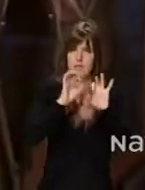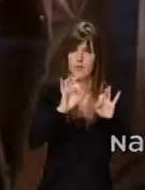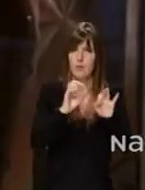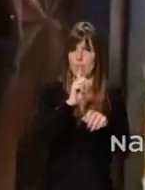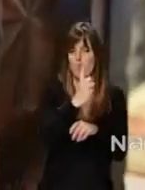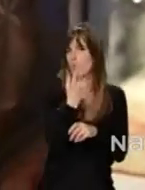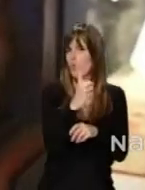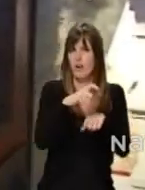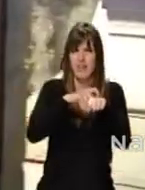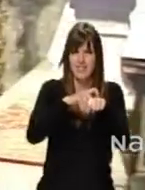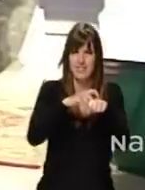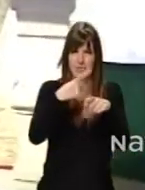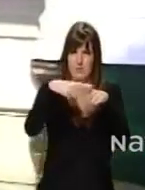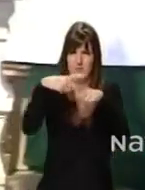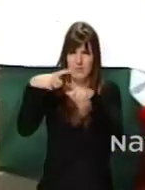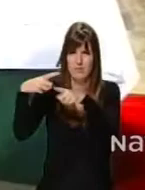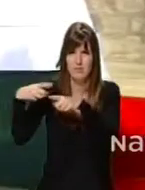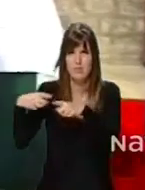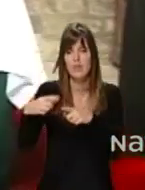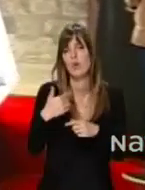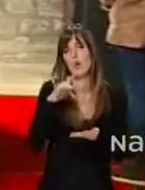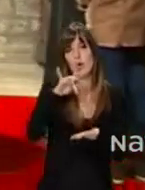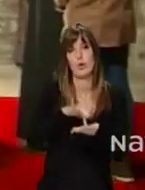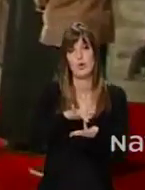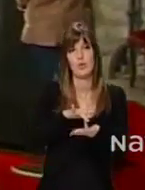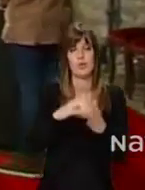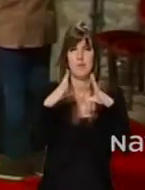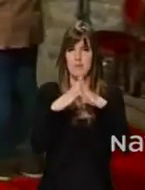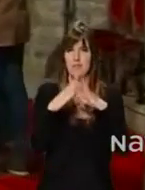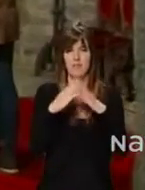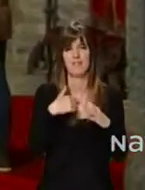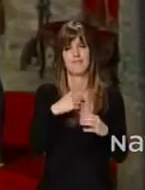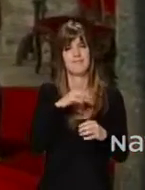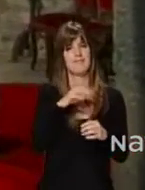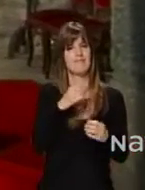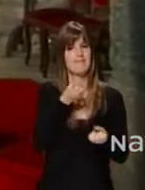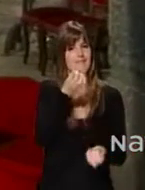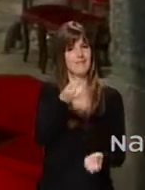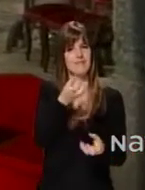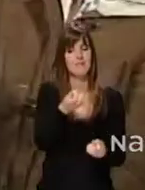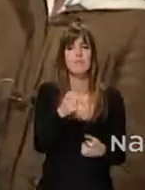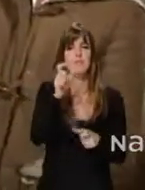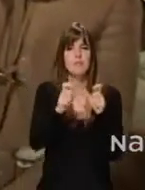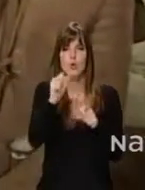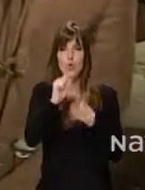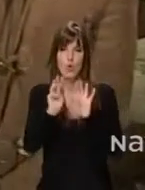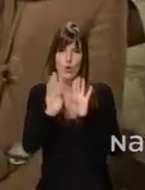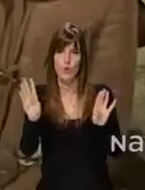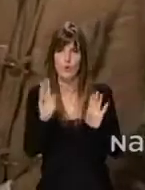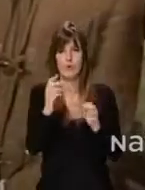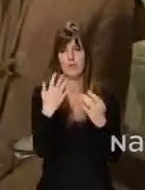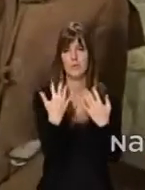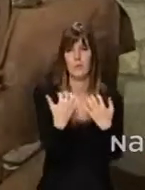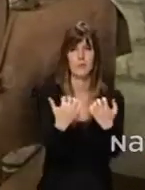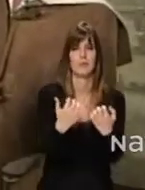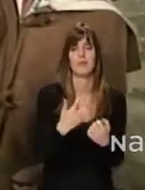pues es impresionante. Yo, cuando estoy presidiendo aquí la misa, cuando canta el coro, cuando estamos todos los fieles que vienen desde distintos pueblos, pues uno se